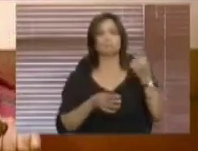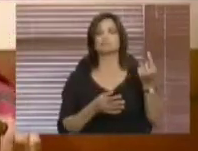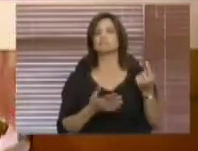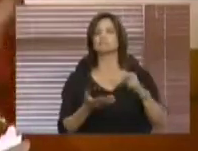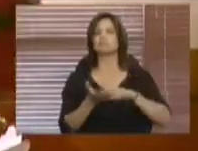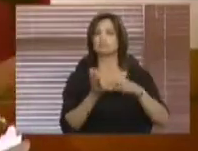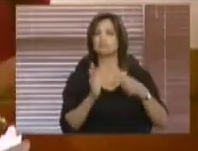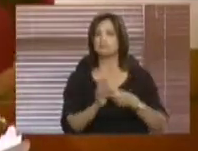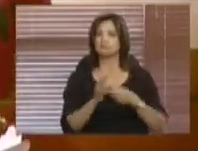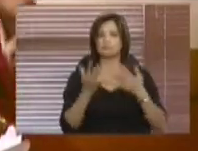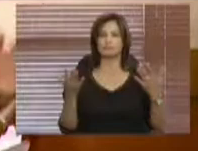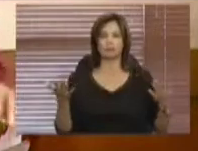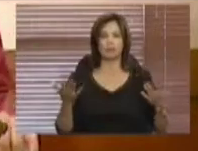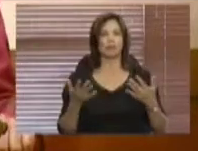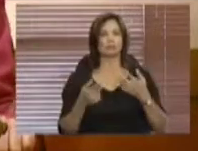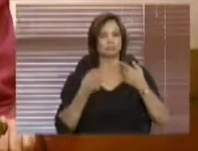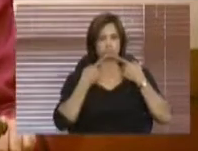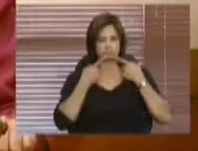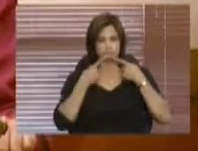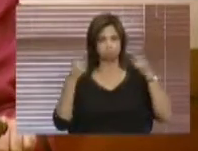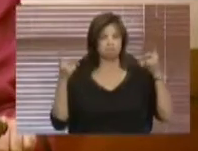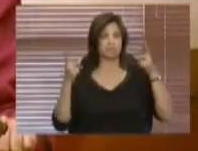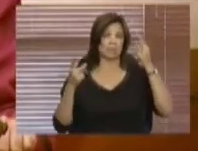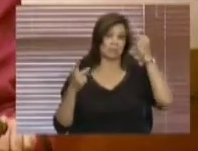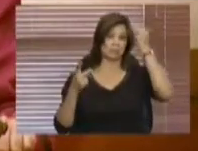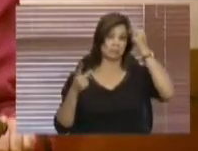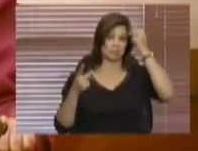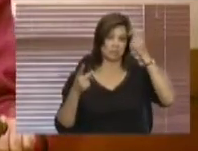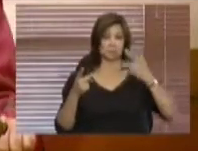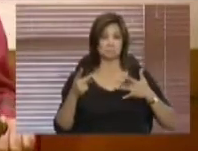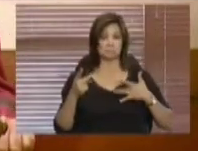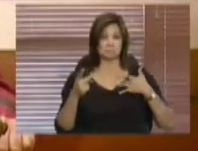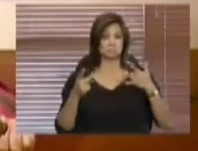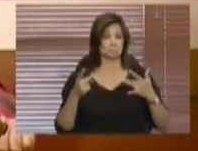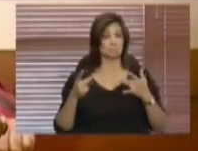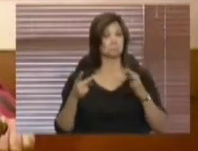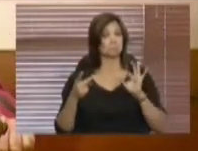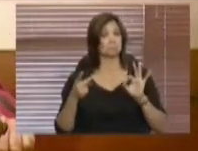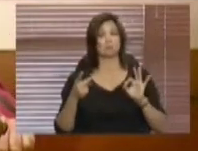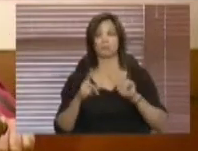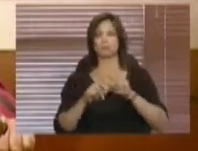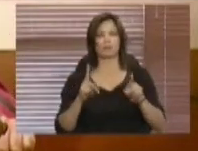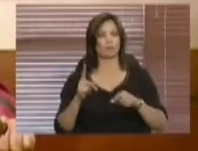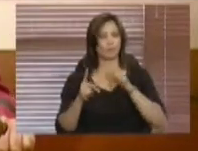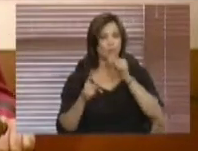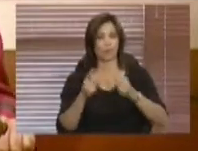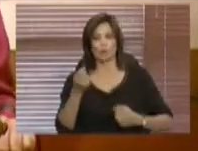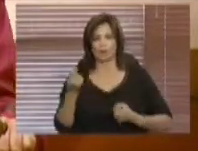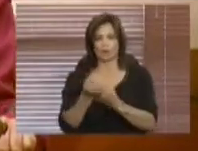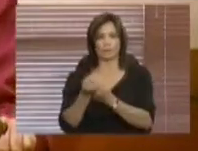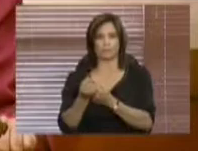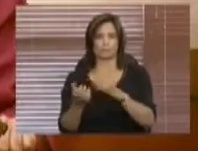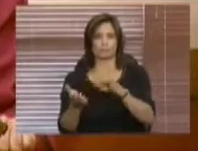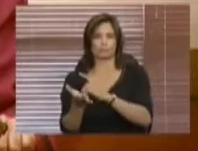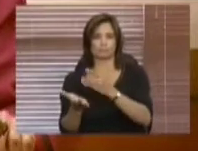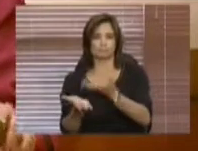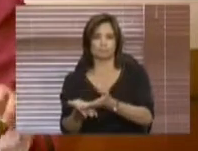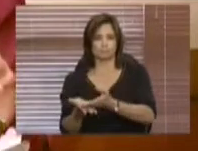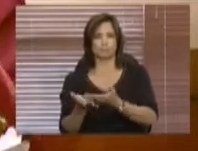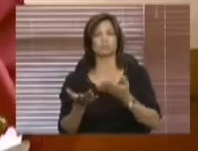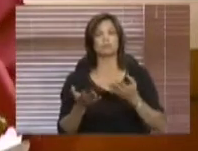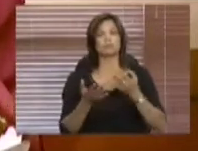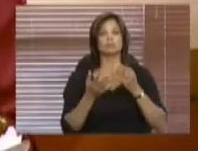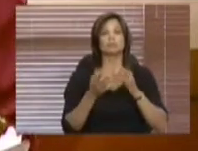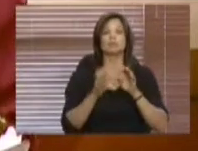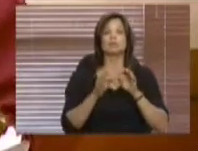serían simples declaraciones teóricas de buenas intenciones sin fuerza coercitiva alguna. Lo ideal